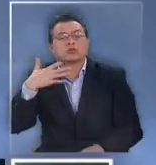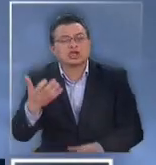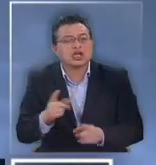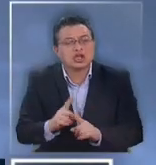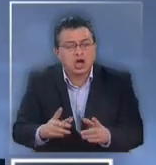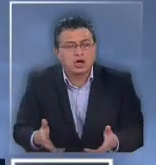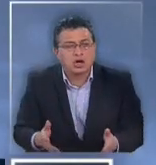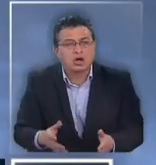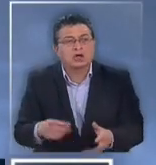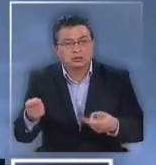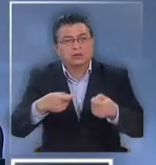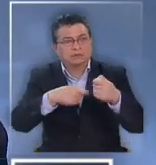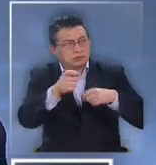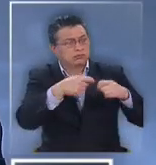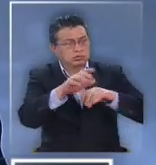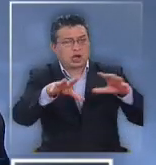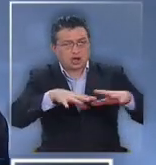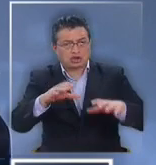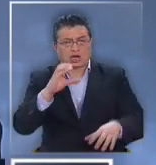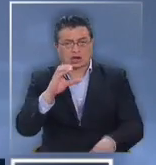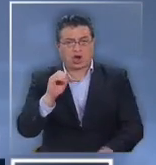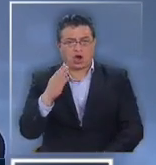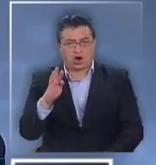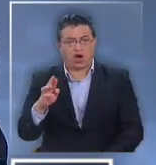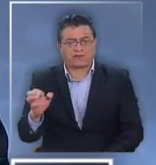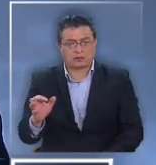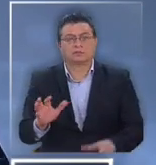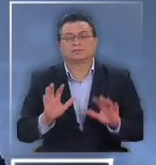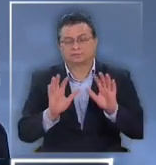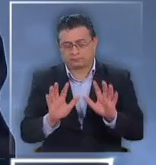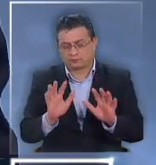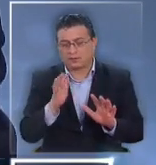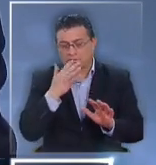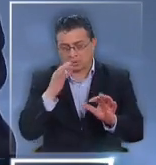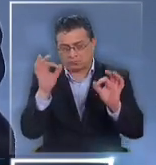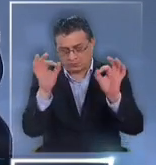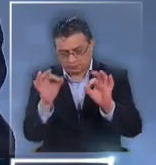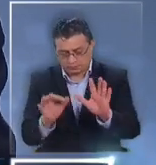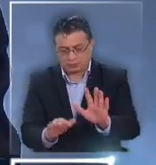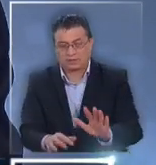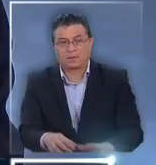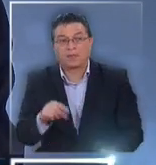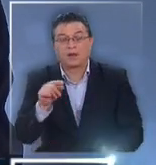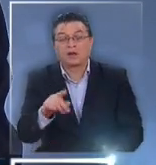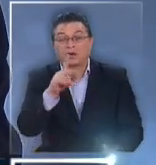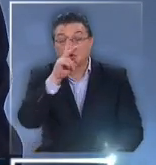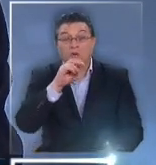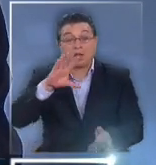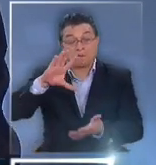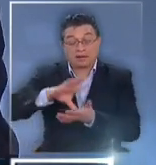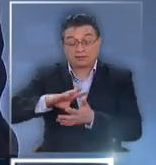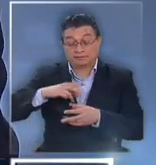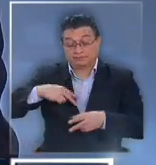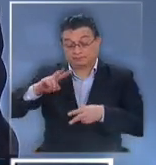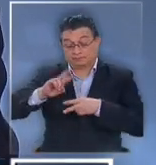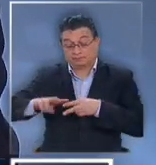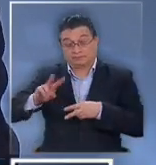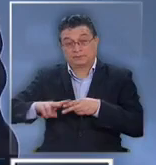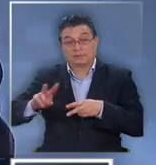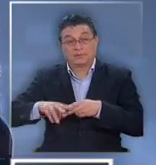exporta productos de cobre puede ser una una analogía es como si el país producirá